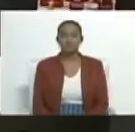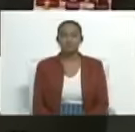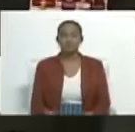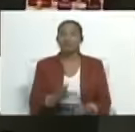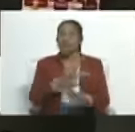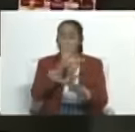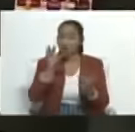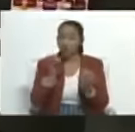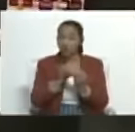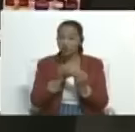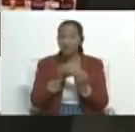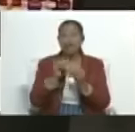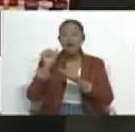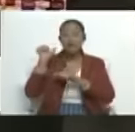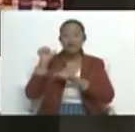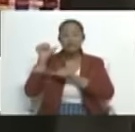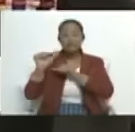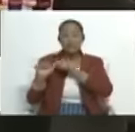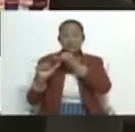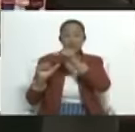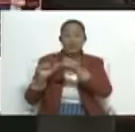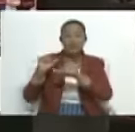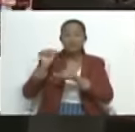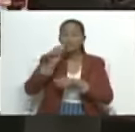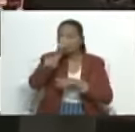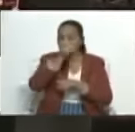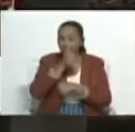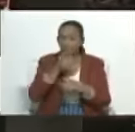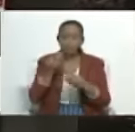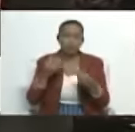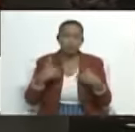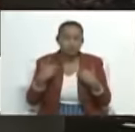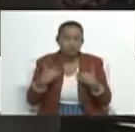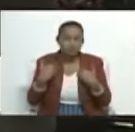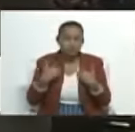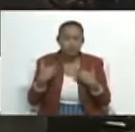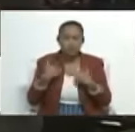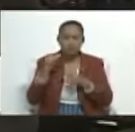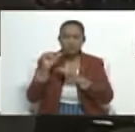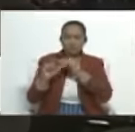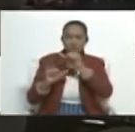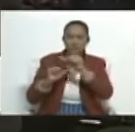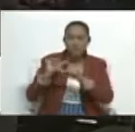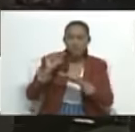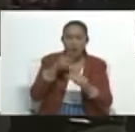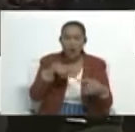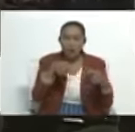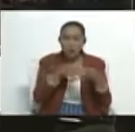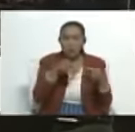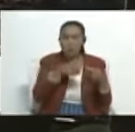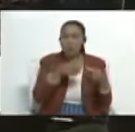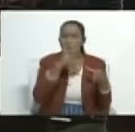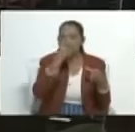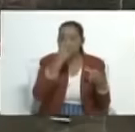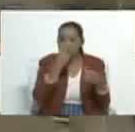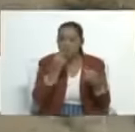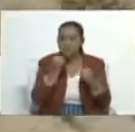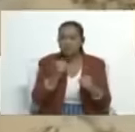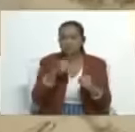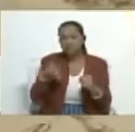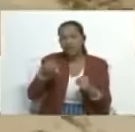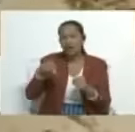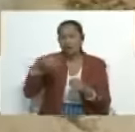siglos de resistencia frente al colonialismo, frente al